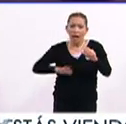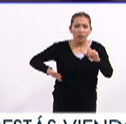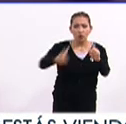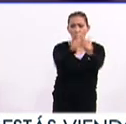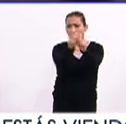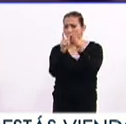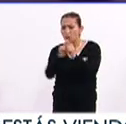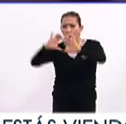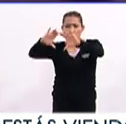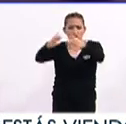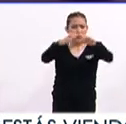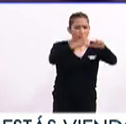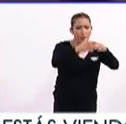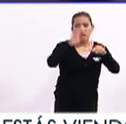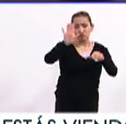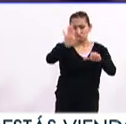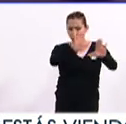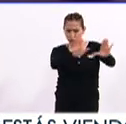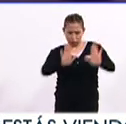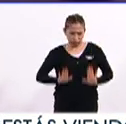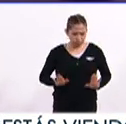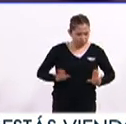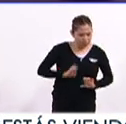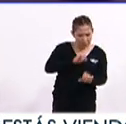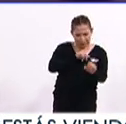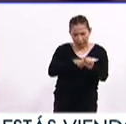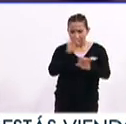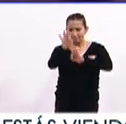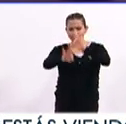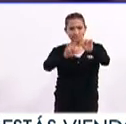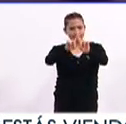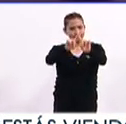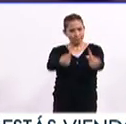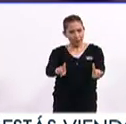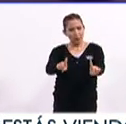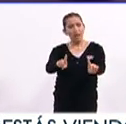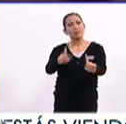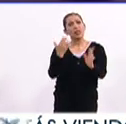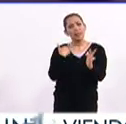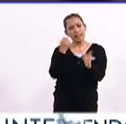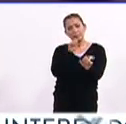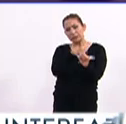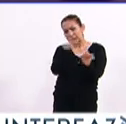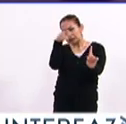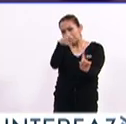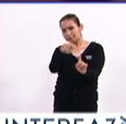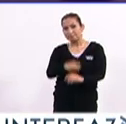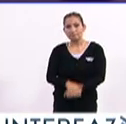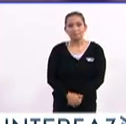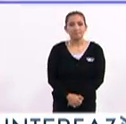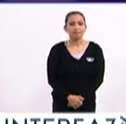grupos y comunidades que por sus particularidades requieren de un trato diferenciado y especializado.